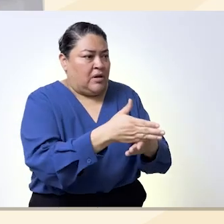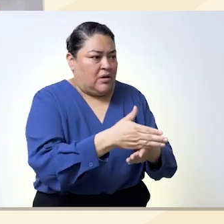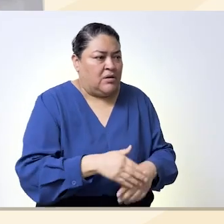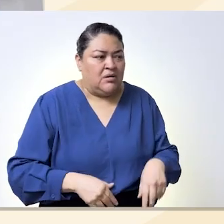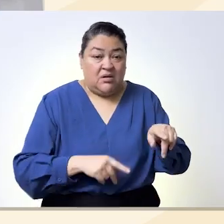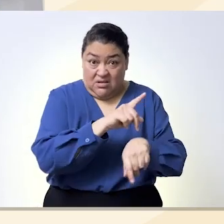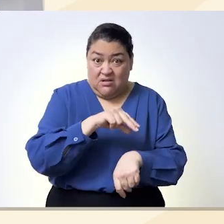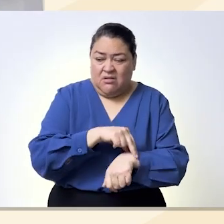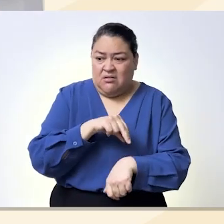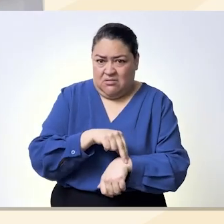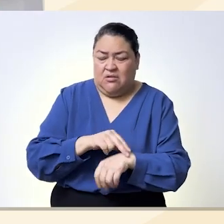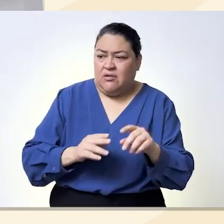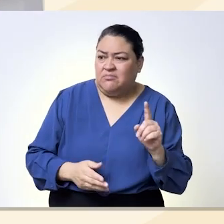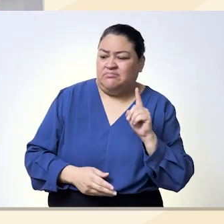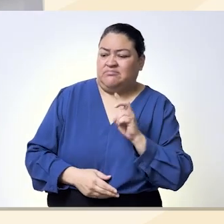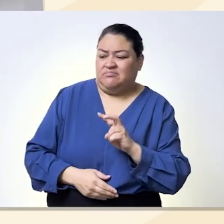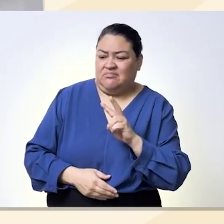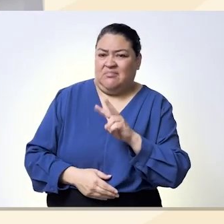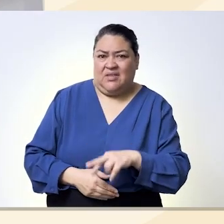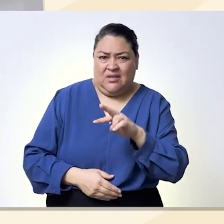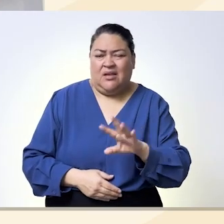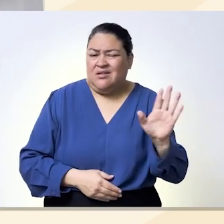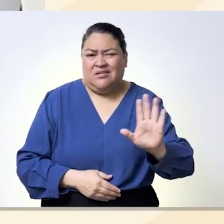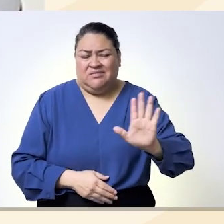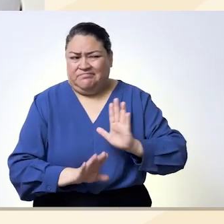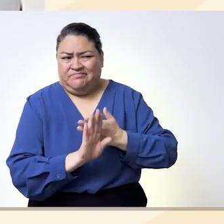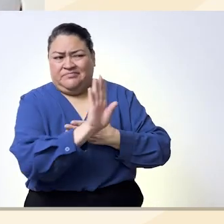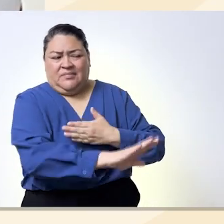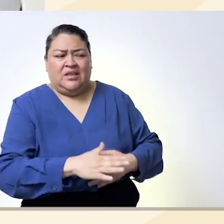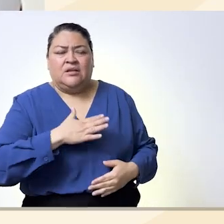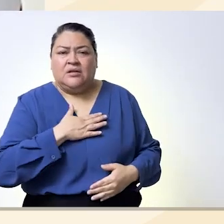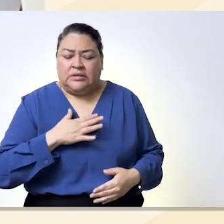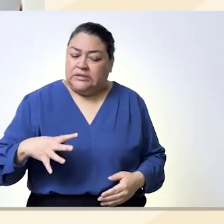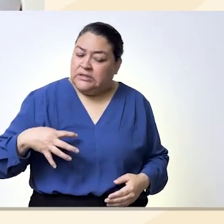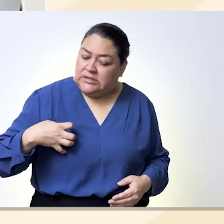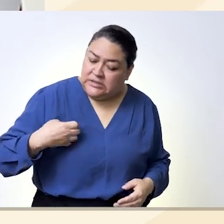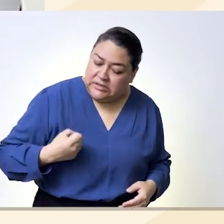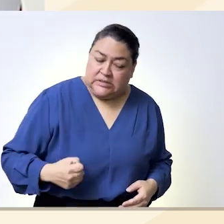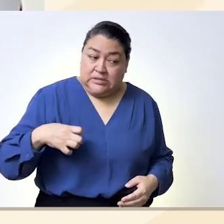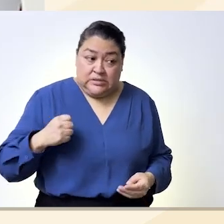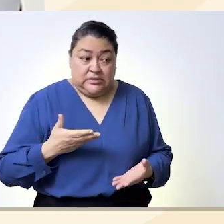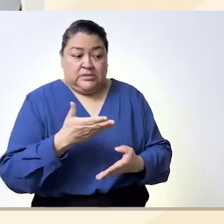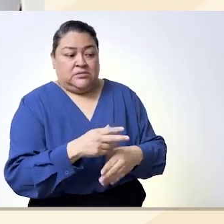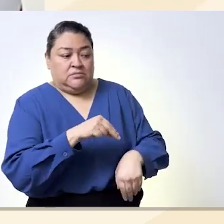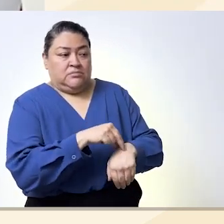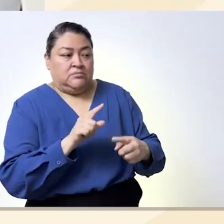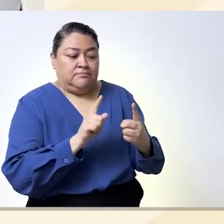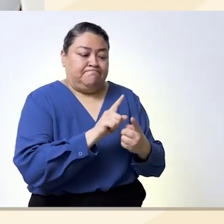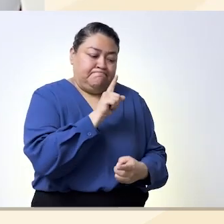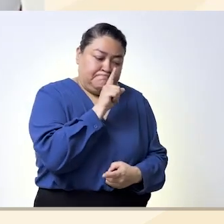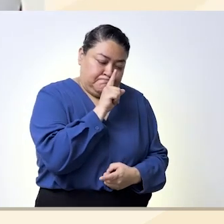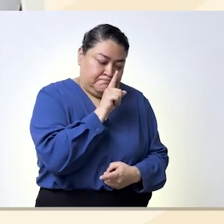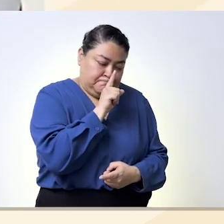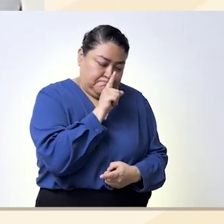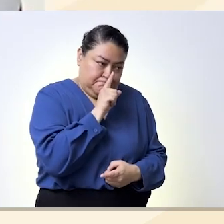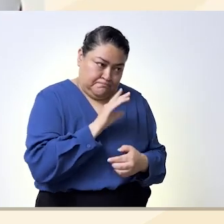puedo, como una forma de sobrevivencia, pues actúo lo más bajo perfil que puedo. No, o sea, ¿no? Sí, ya creo